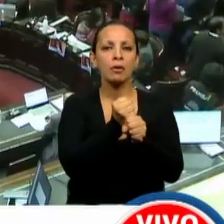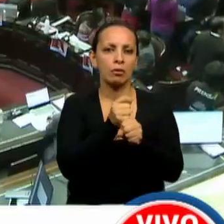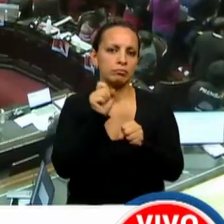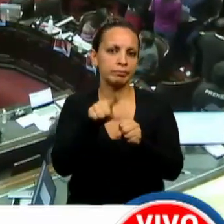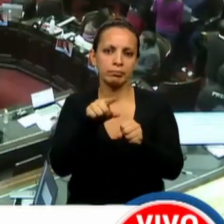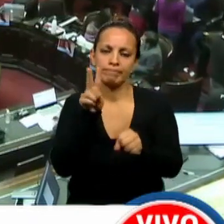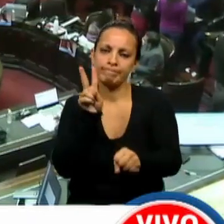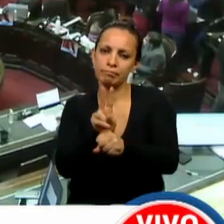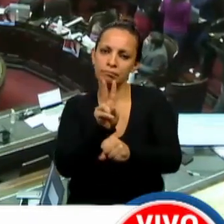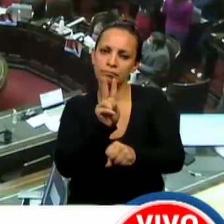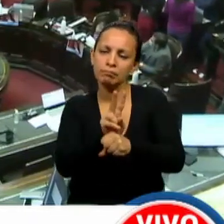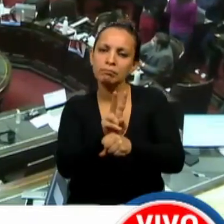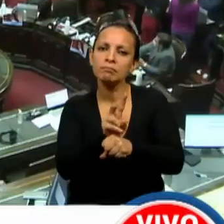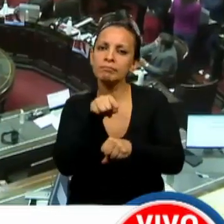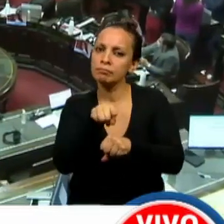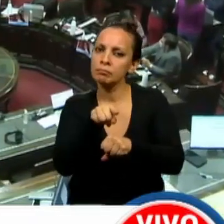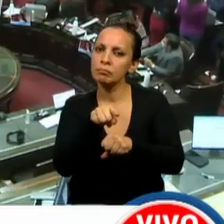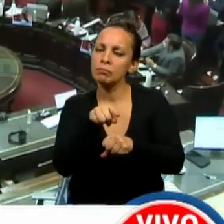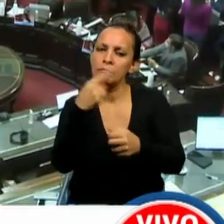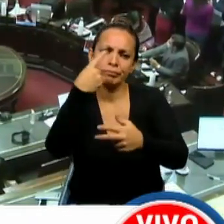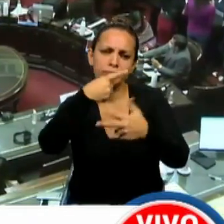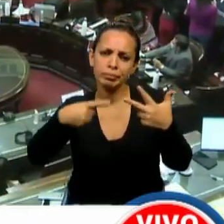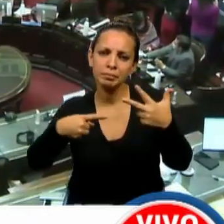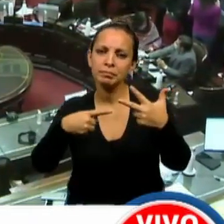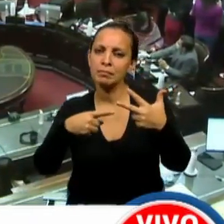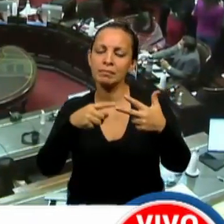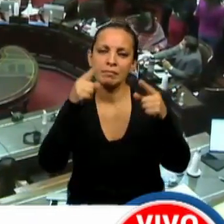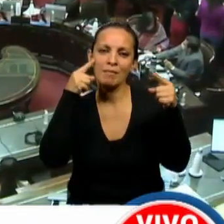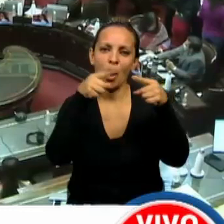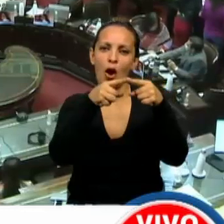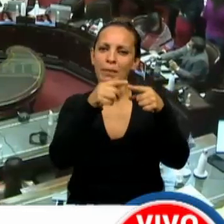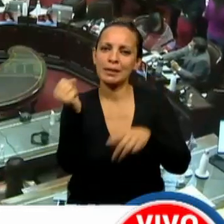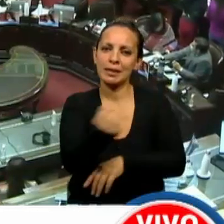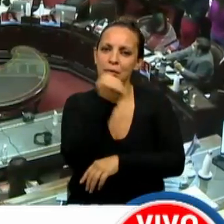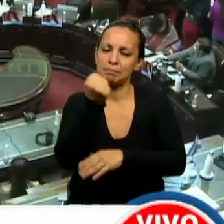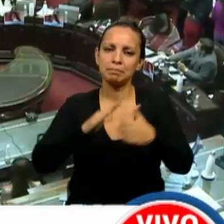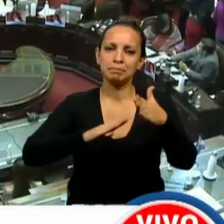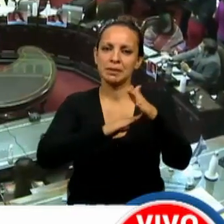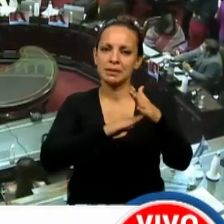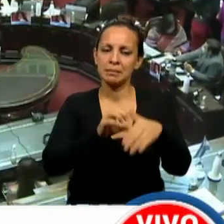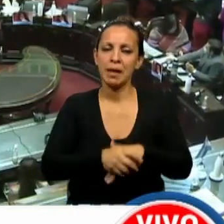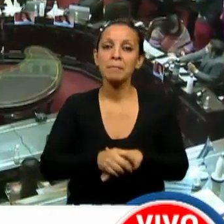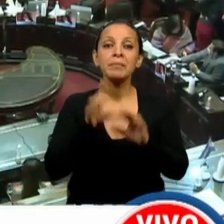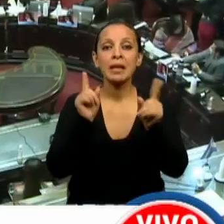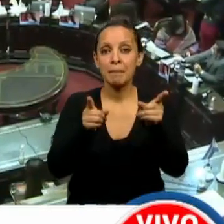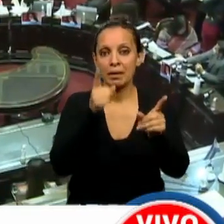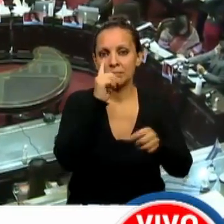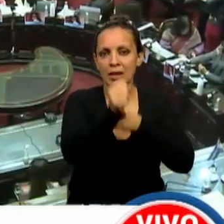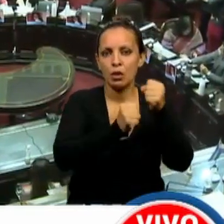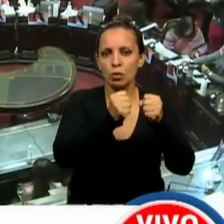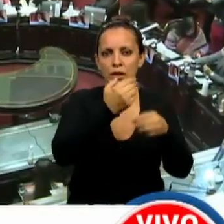de trabajo, por último, es objetivo primordial de esta ley. También el sostenimiento de todas las plantas en funcionamiento.